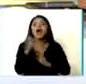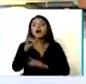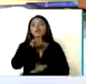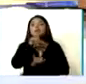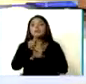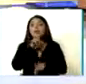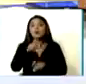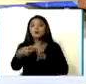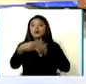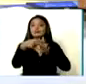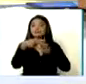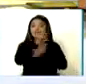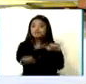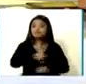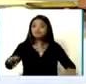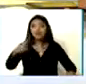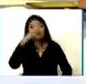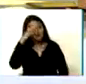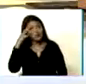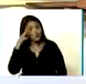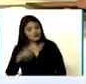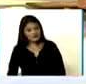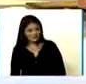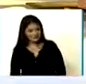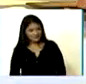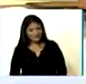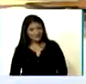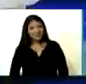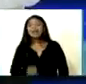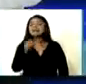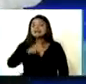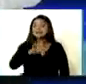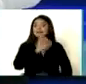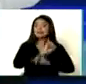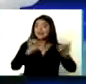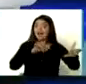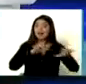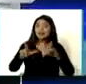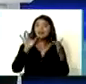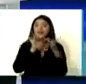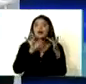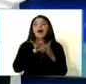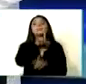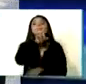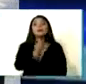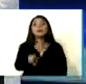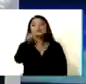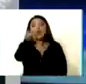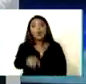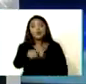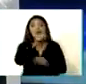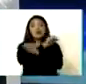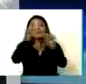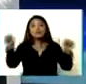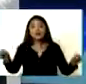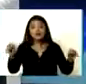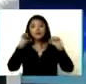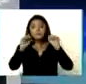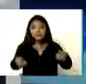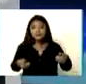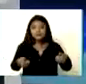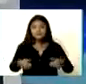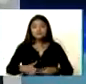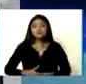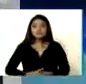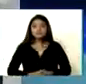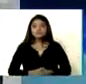Y la etiqueta Verónica, del día, Verónica. Alejandra. Así es, muchachos, ya tenemos interacción con la pregunta que lanzábamos más temprano al inicio de la pauta de